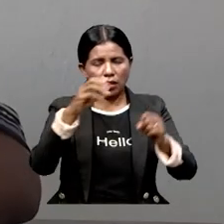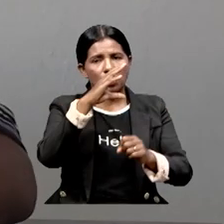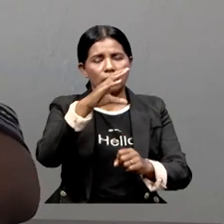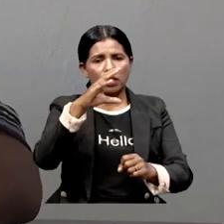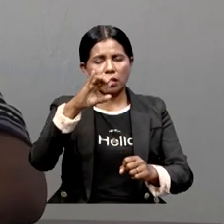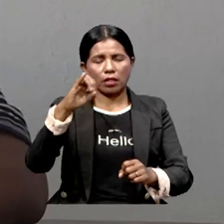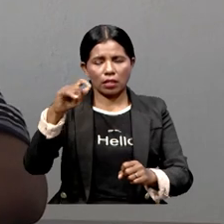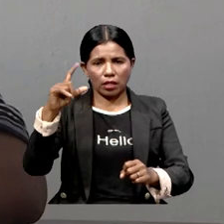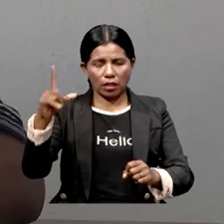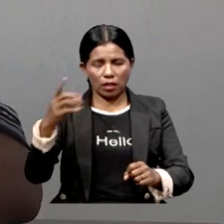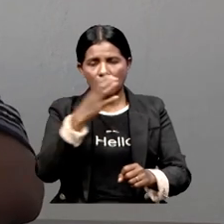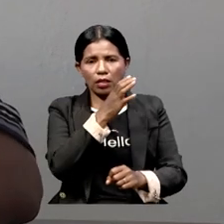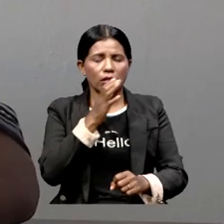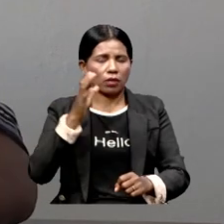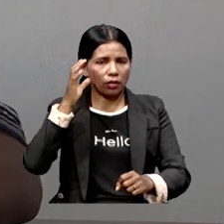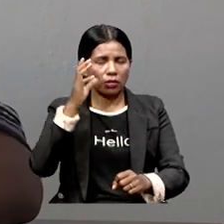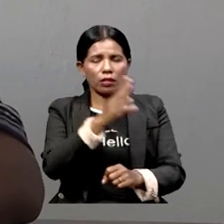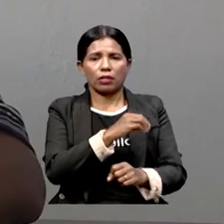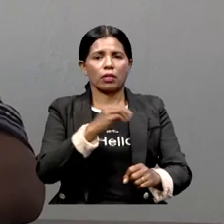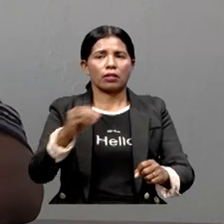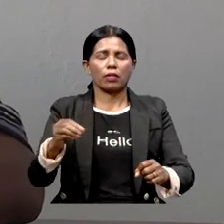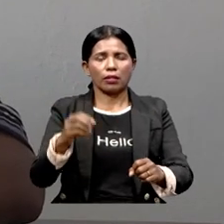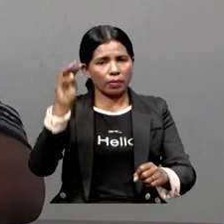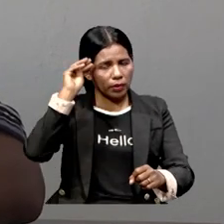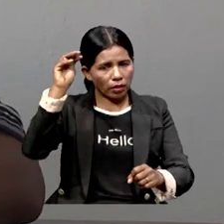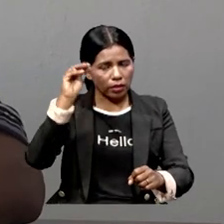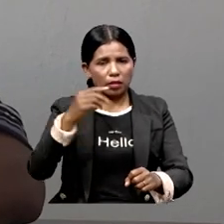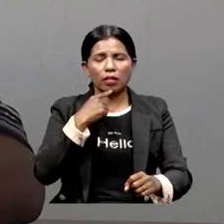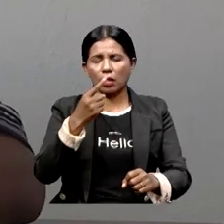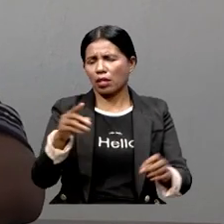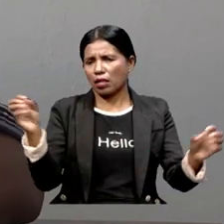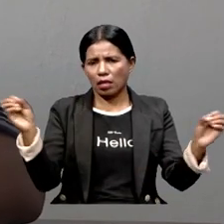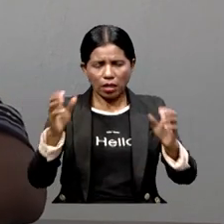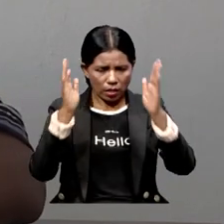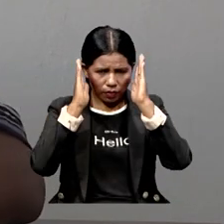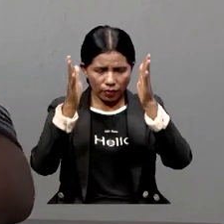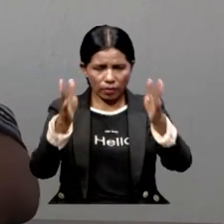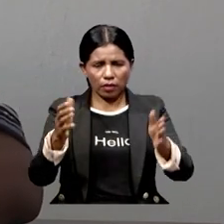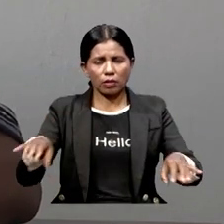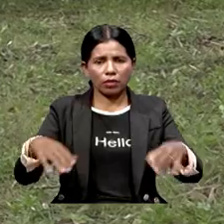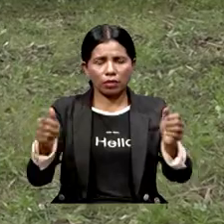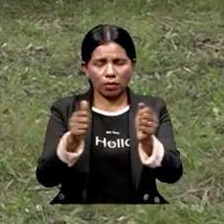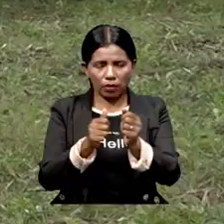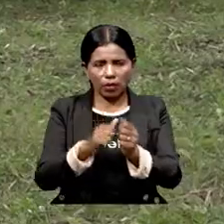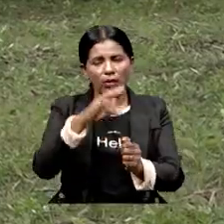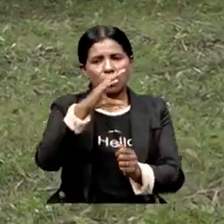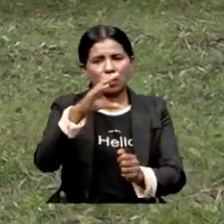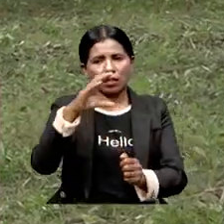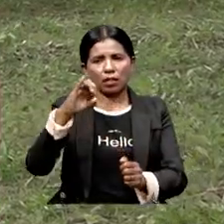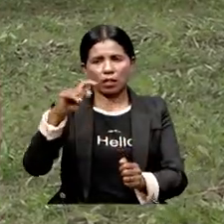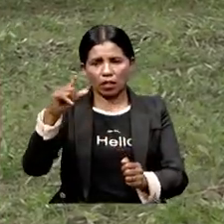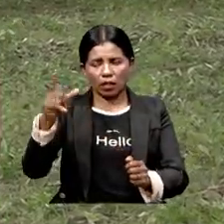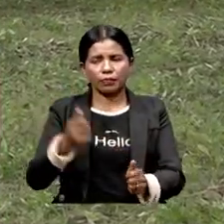Teli, Asunto Agricultura, Pecuaria no Pesca, Ministerio refere la hija seriedad a tu servicio a mutu con CCI Teli.